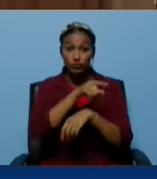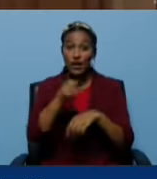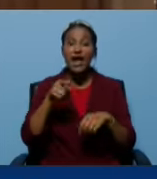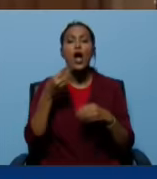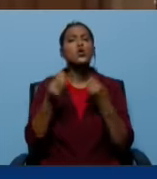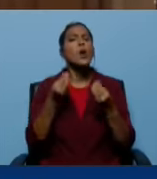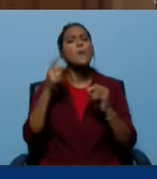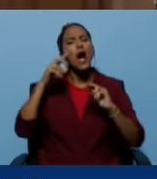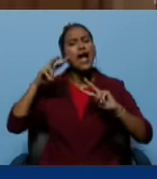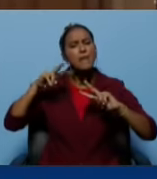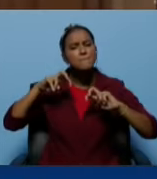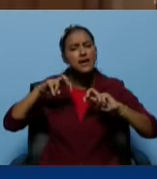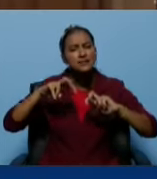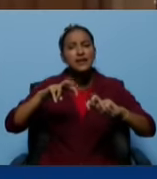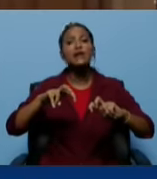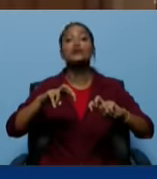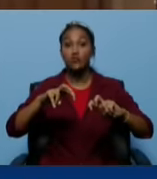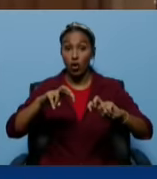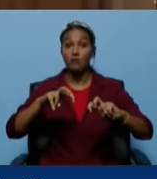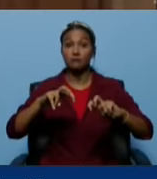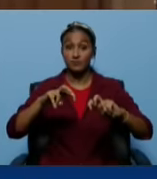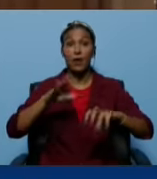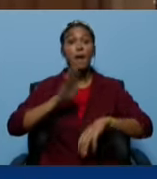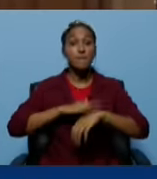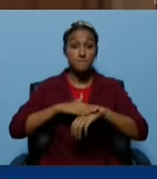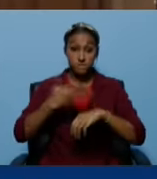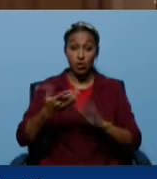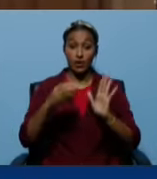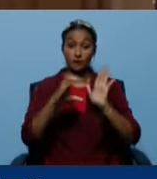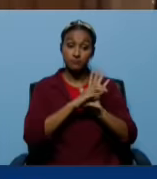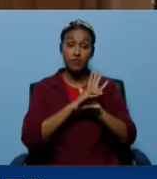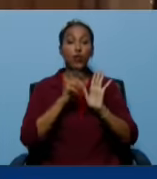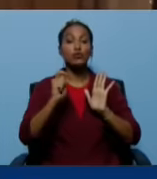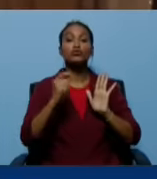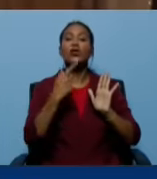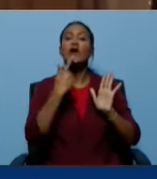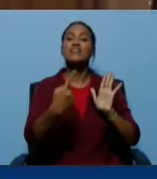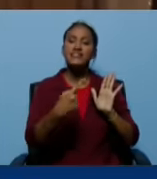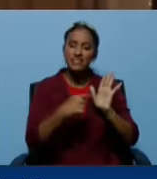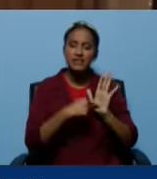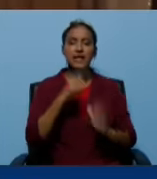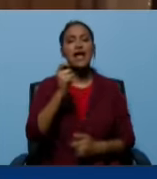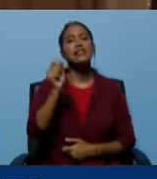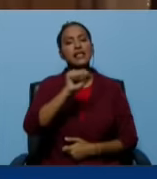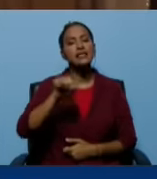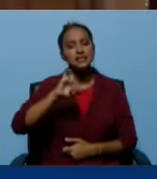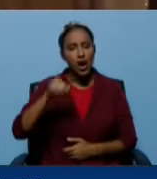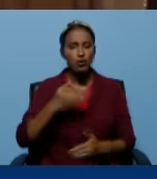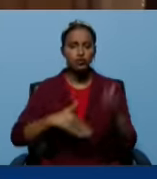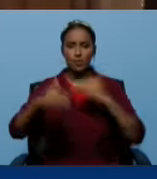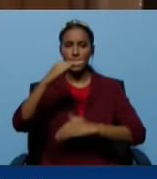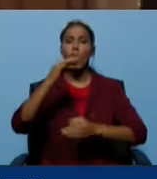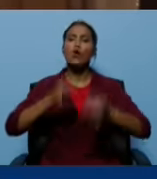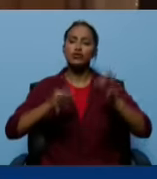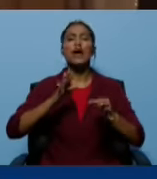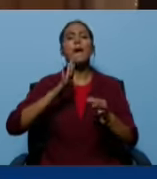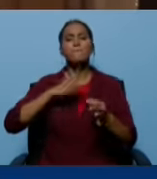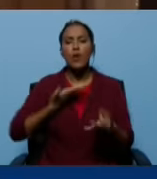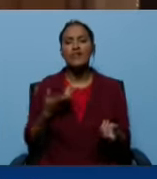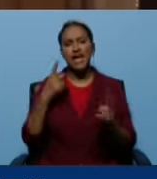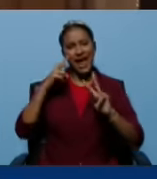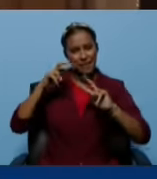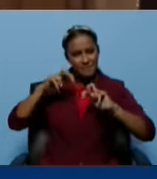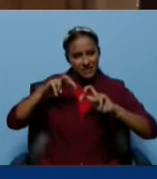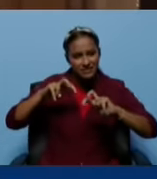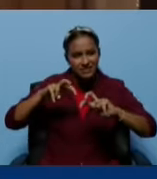Tribunal Supremo de Justicia se declara competente para esta investigación del recurso contencioso electoral interpuesto por el presidente de la República Bolivariana de Venezuela, Nicolás Maduro